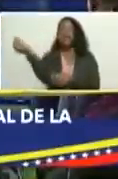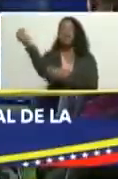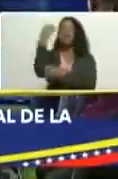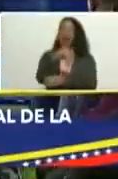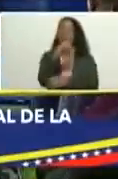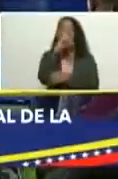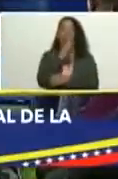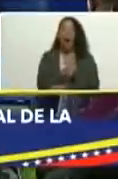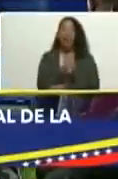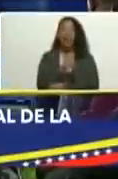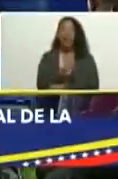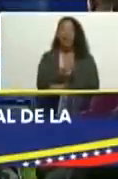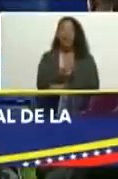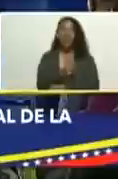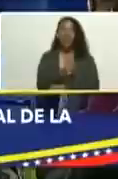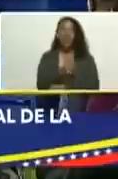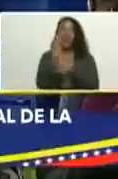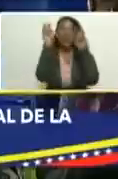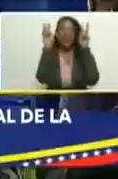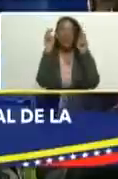y que estemos ahí para verlo.